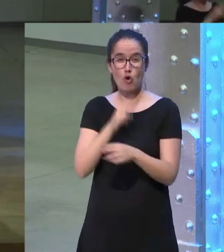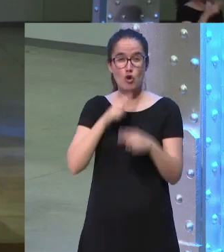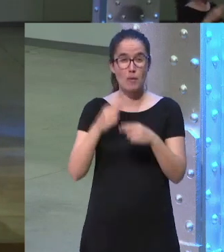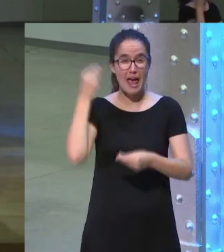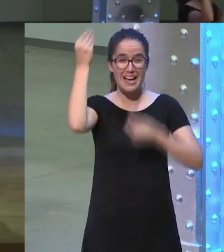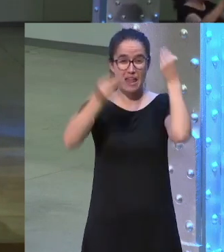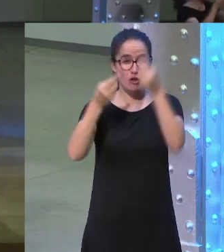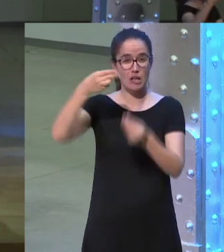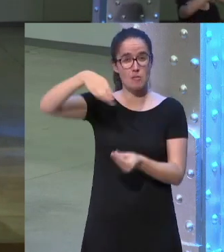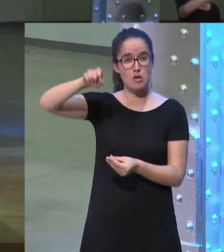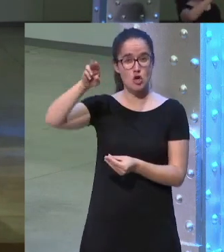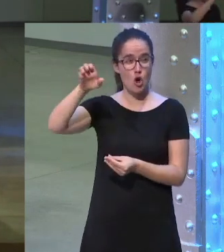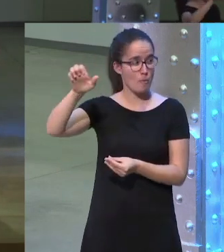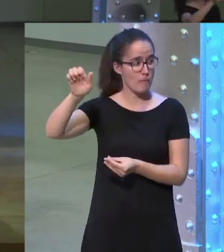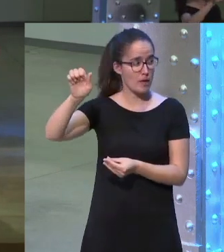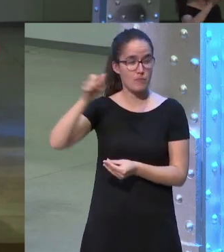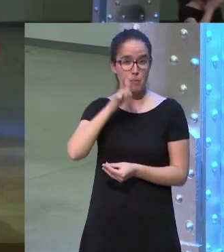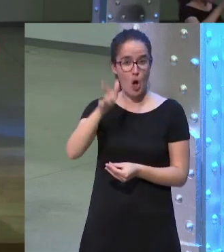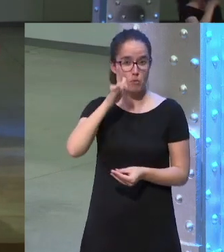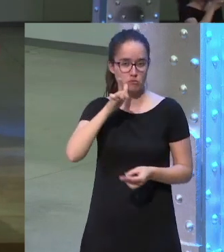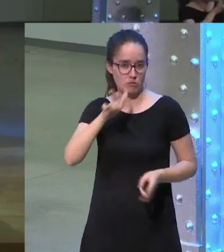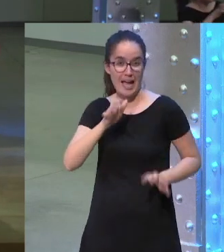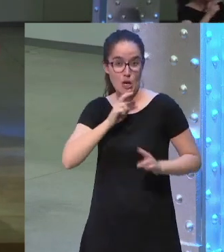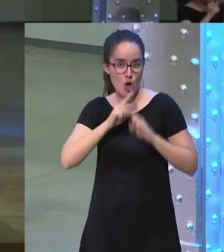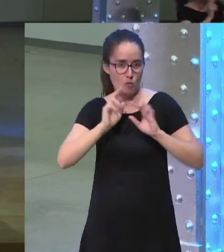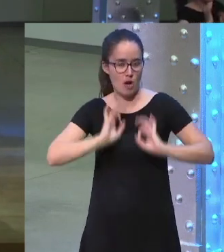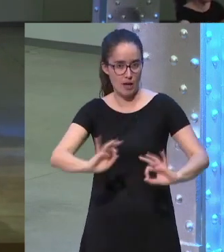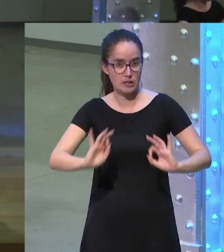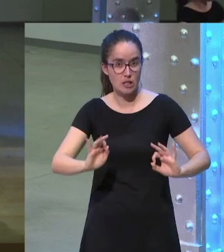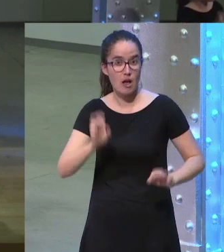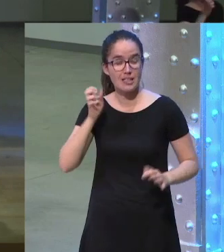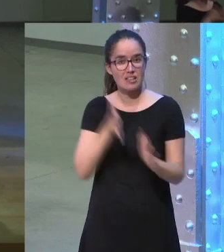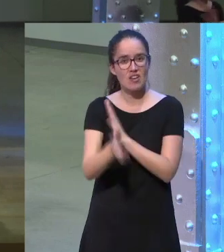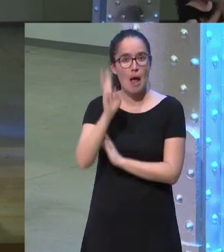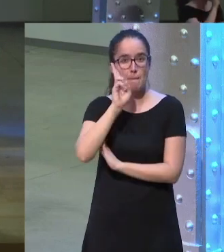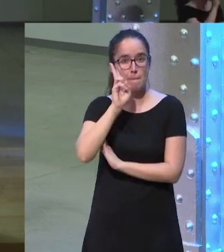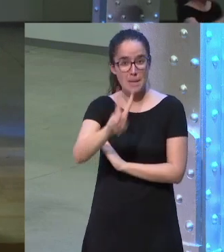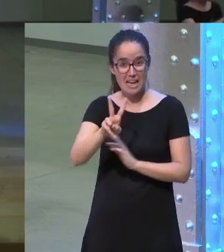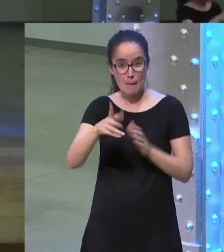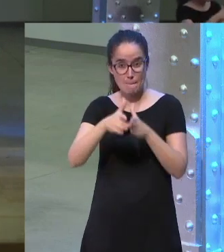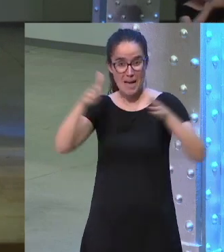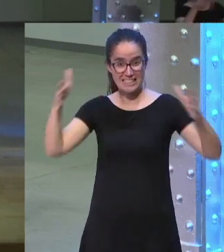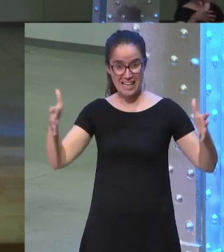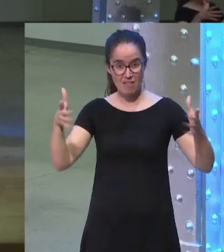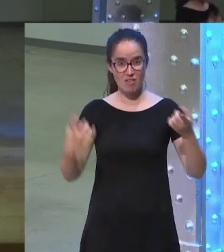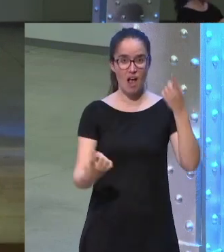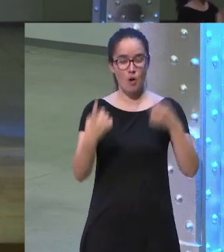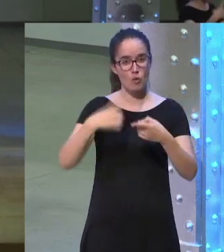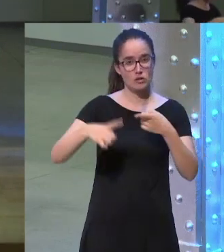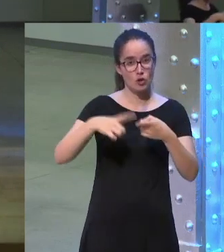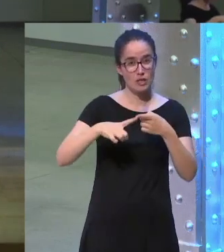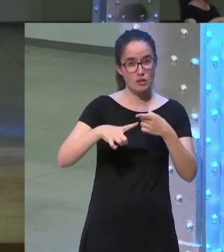miope, que no me lo he inventado yo el nombre y no es un insulto, que se llama así, que es ver más grande algunas cosas